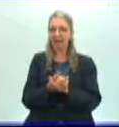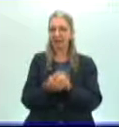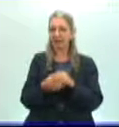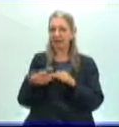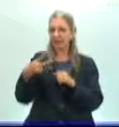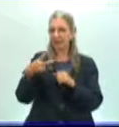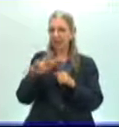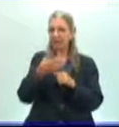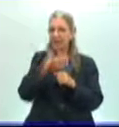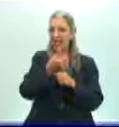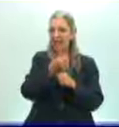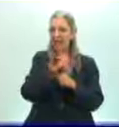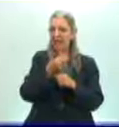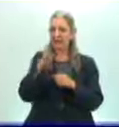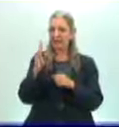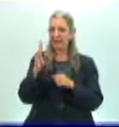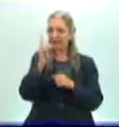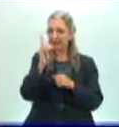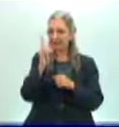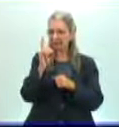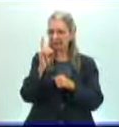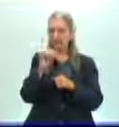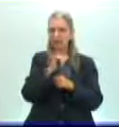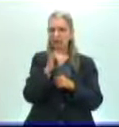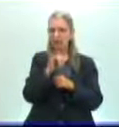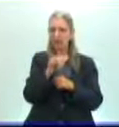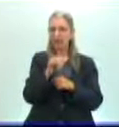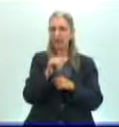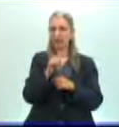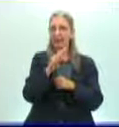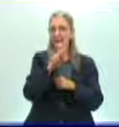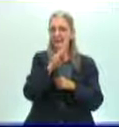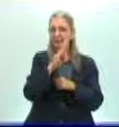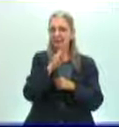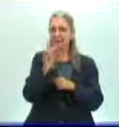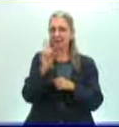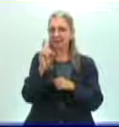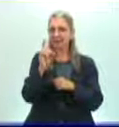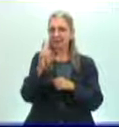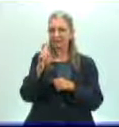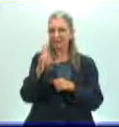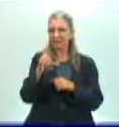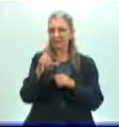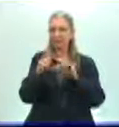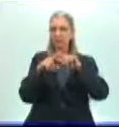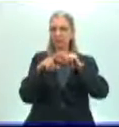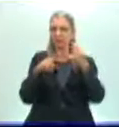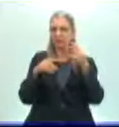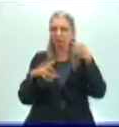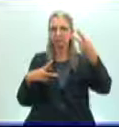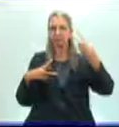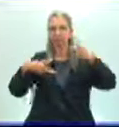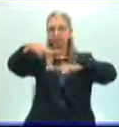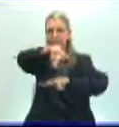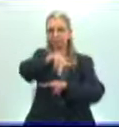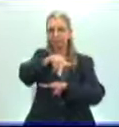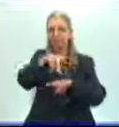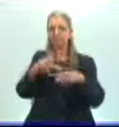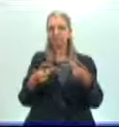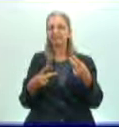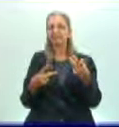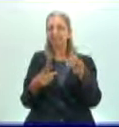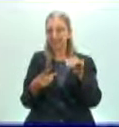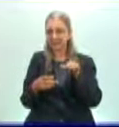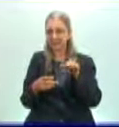ángulo ABD es igual al ángulo BDC por alternos. Entonces ahora hemos demostrado que este ángulo que